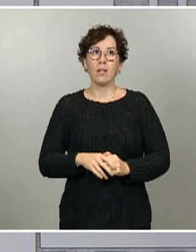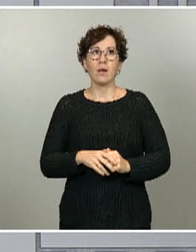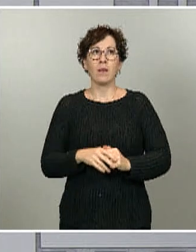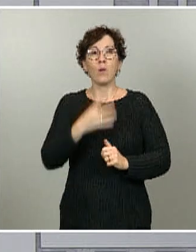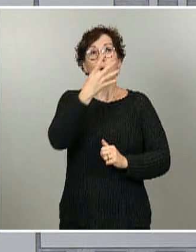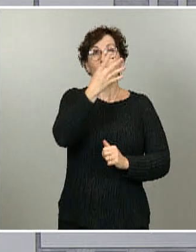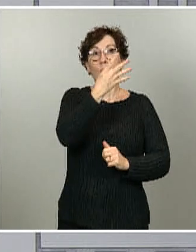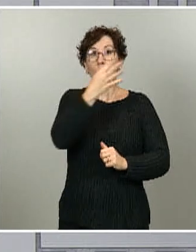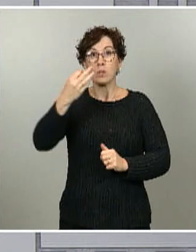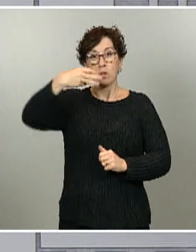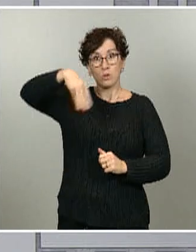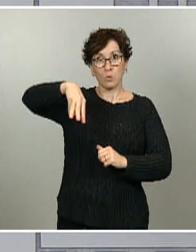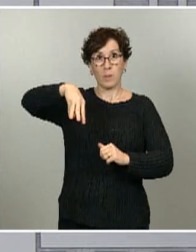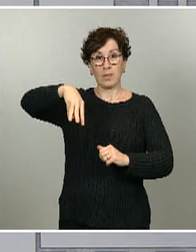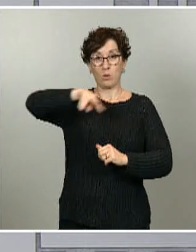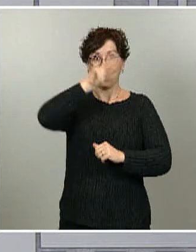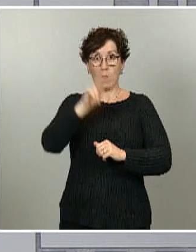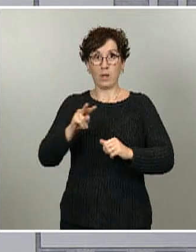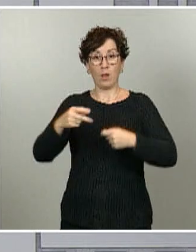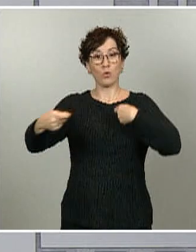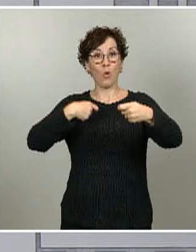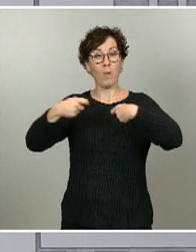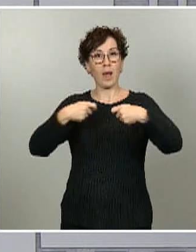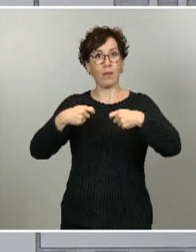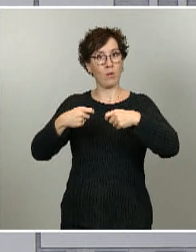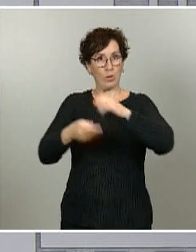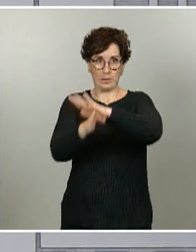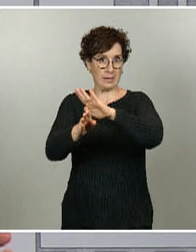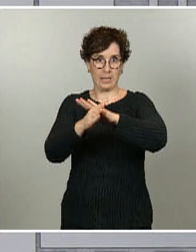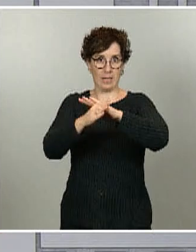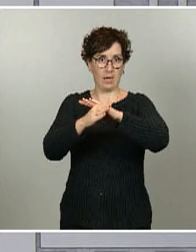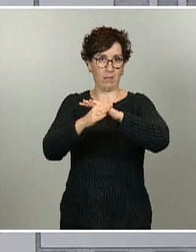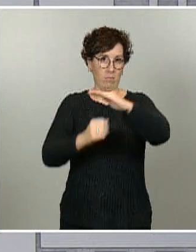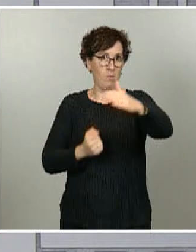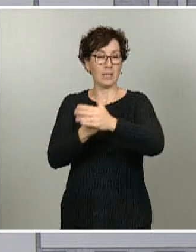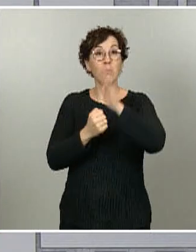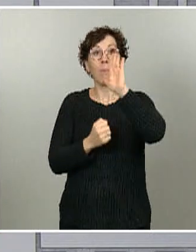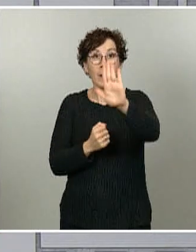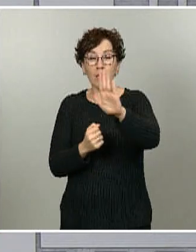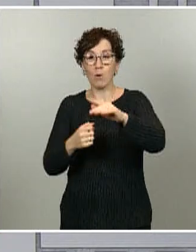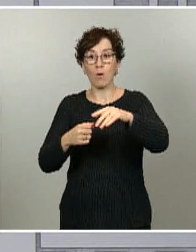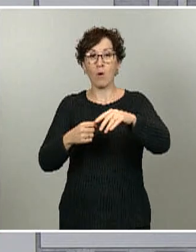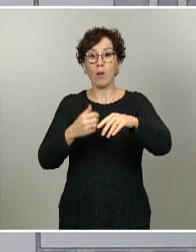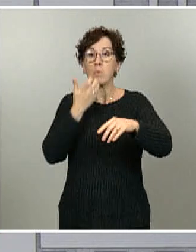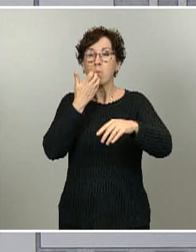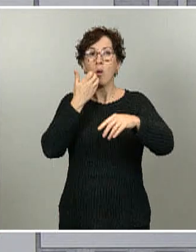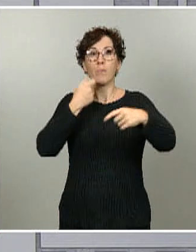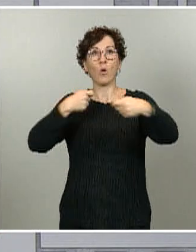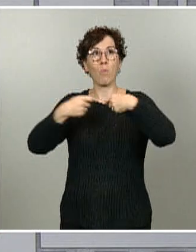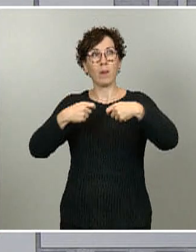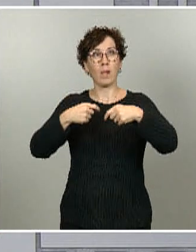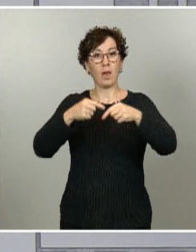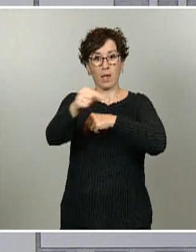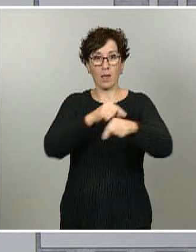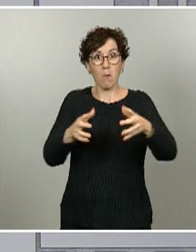los locales comerciales sigue vigente, pero se permite que aquellos locales de mayor extensión comercial puedan delimitar